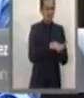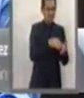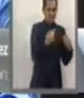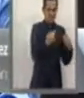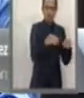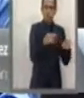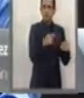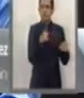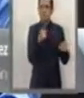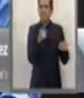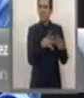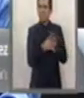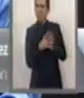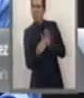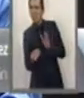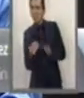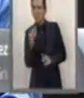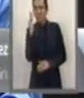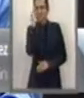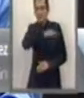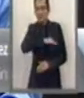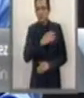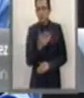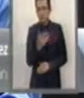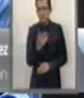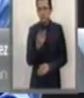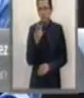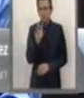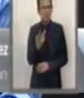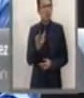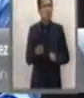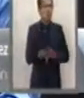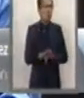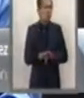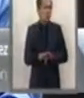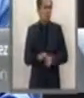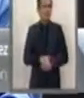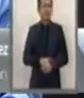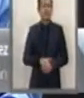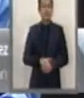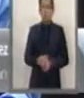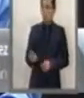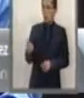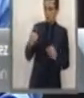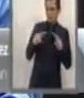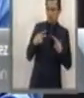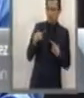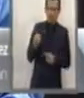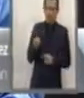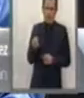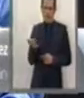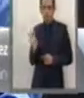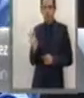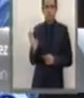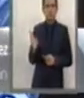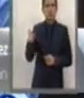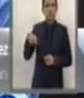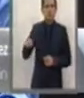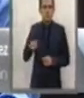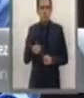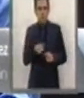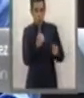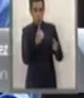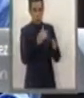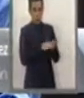definir como el proceso a través del cual una o varias personas alteran y o